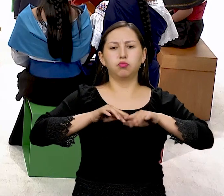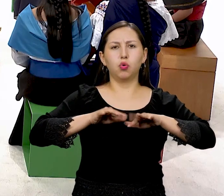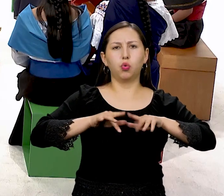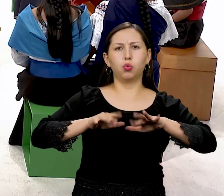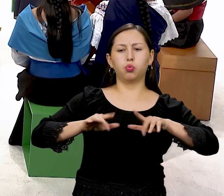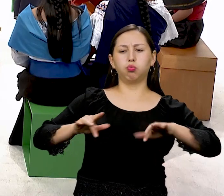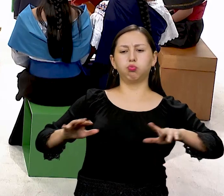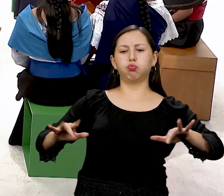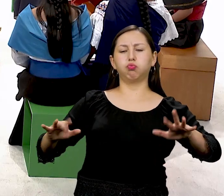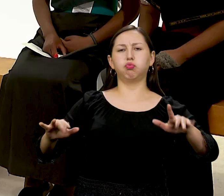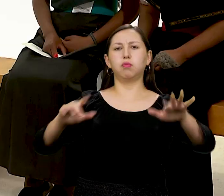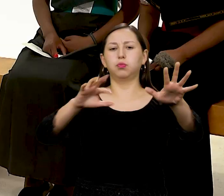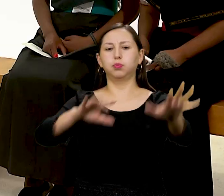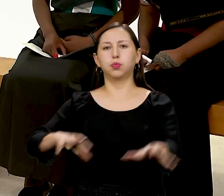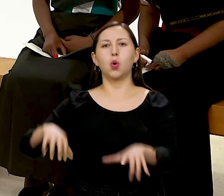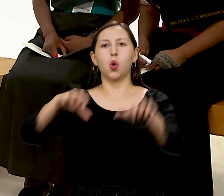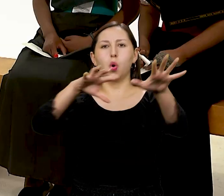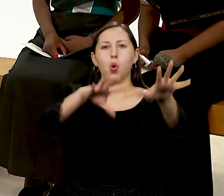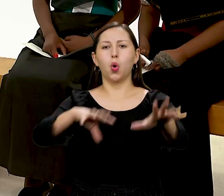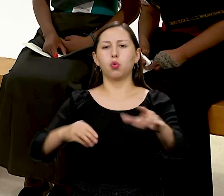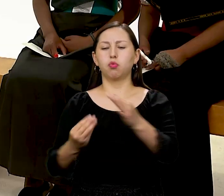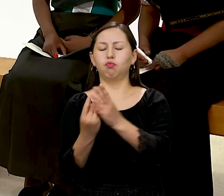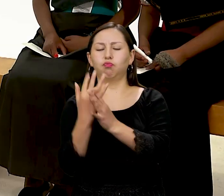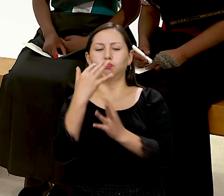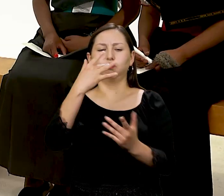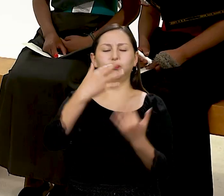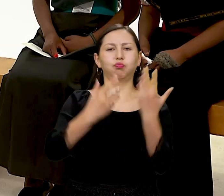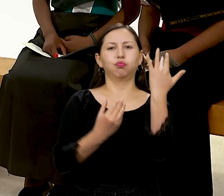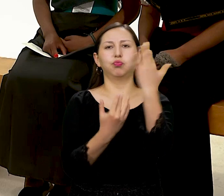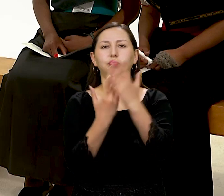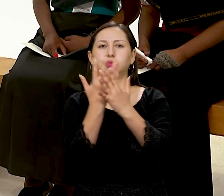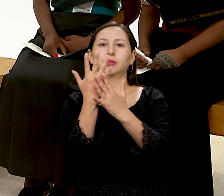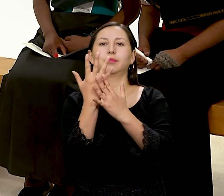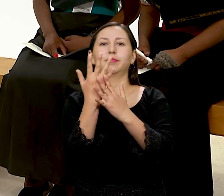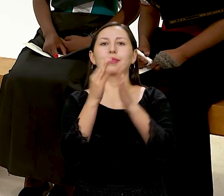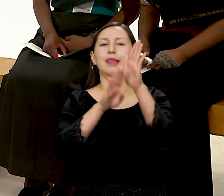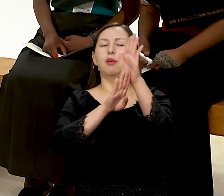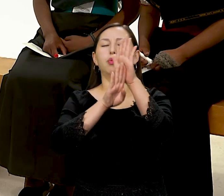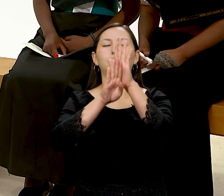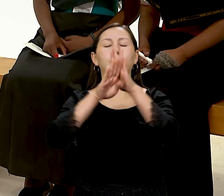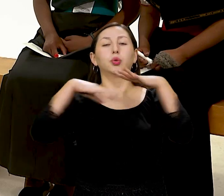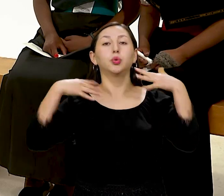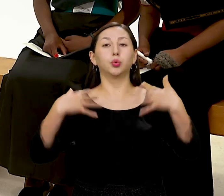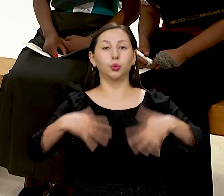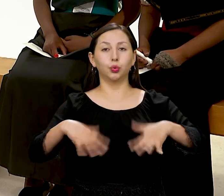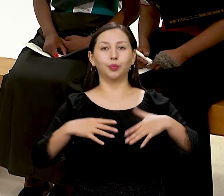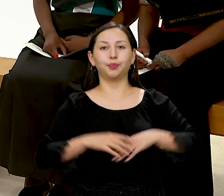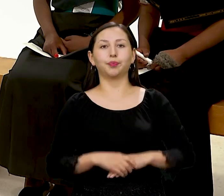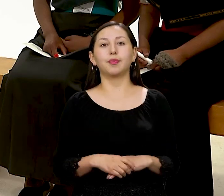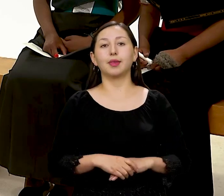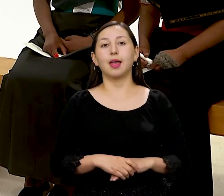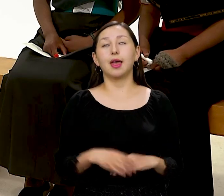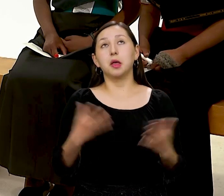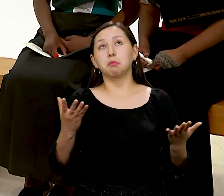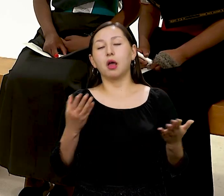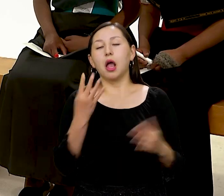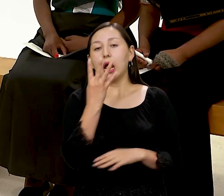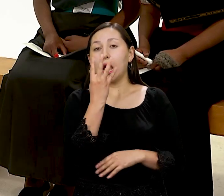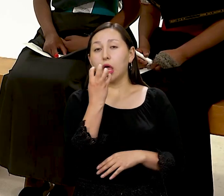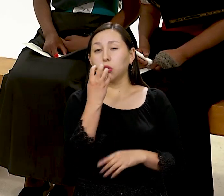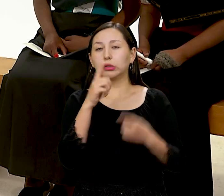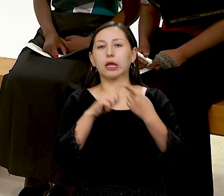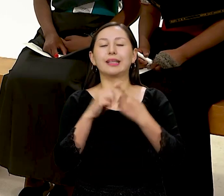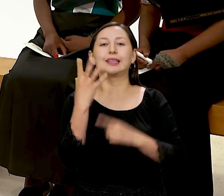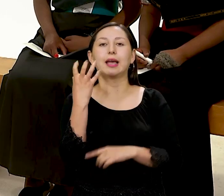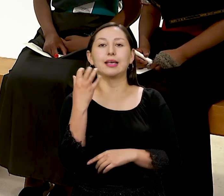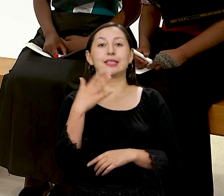el número de vainas y obtuve mayor número de vainas por planta. Por lo general se obtienen entre 14